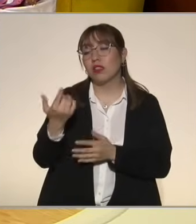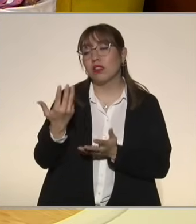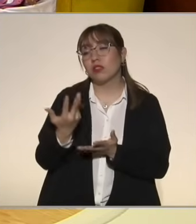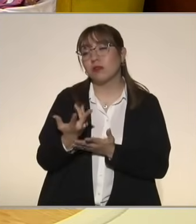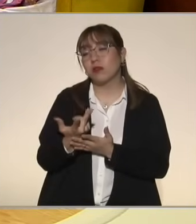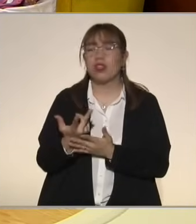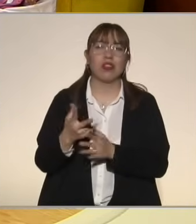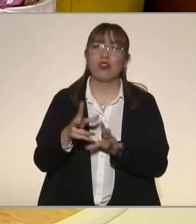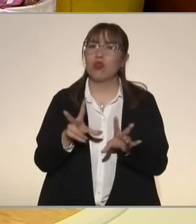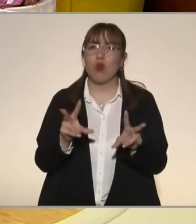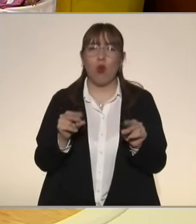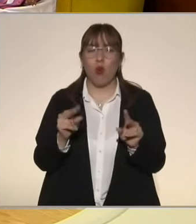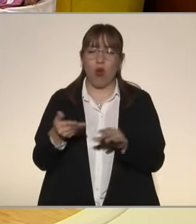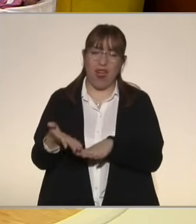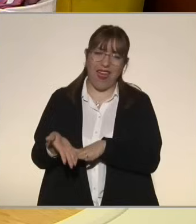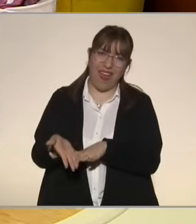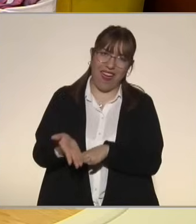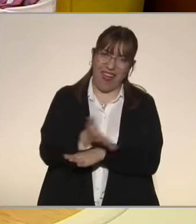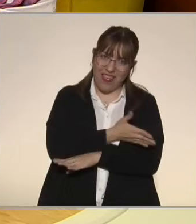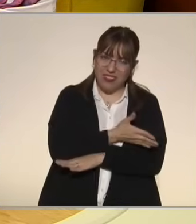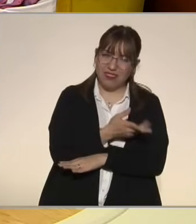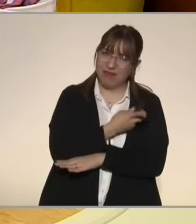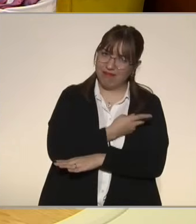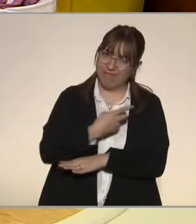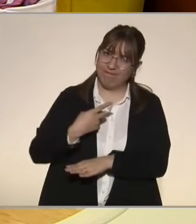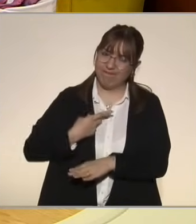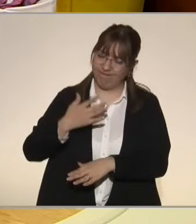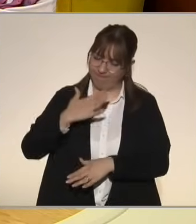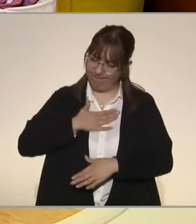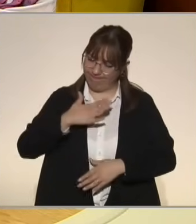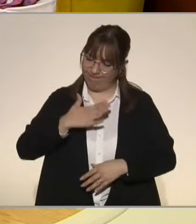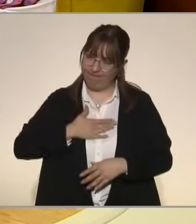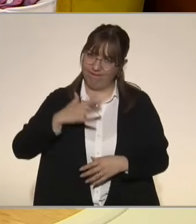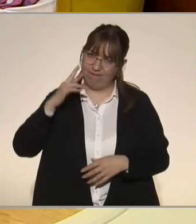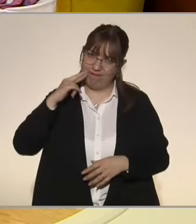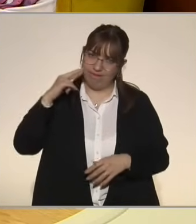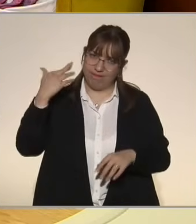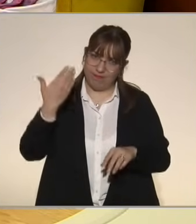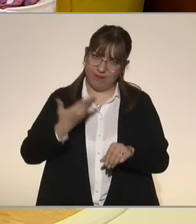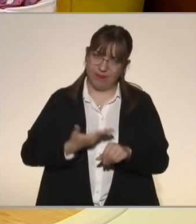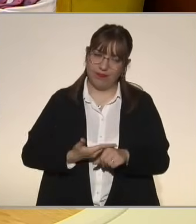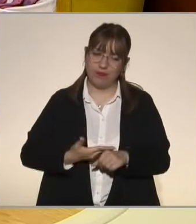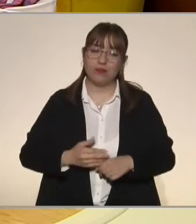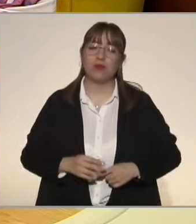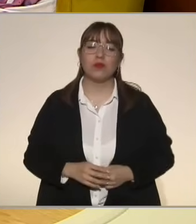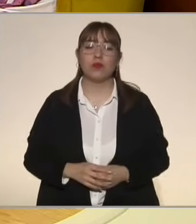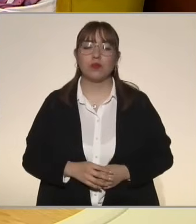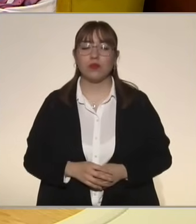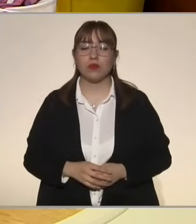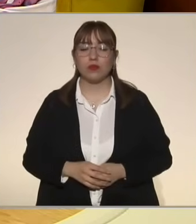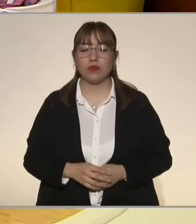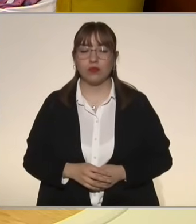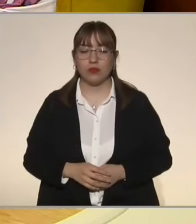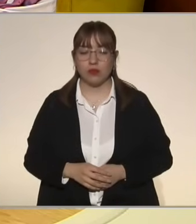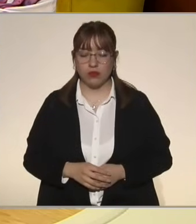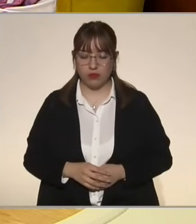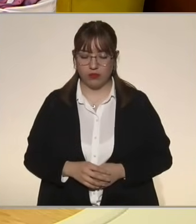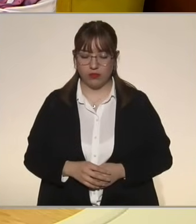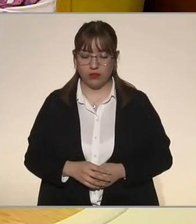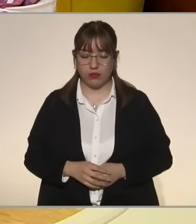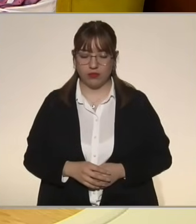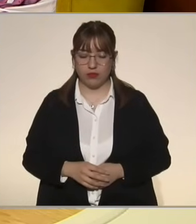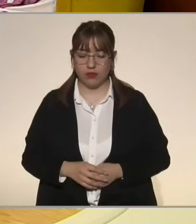¿sí? Entonces es muy importante saber esa responsabilidad y ese poder que tengo